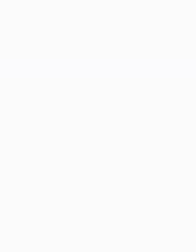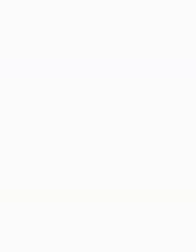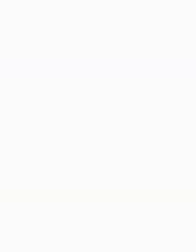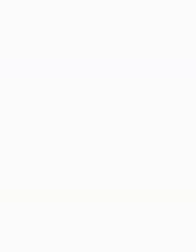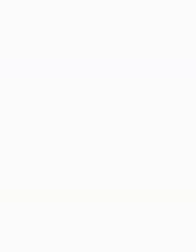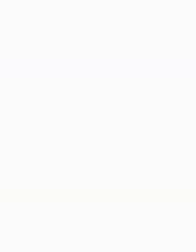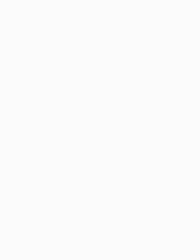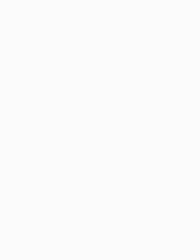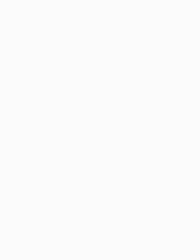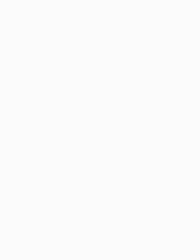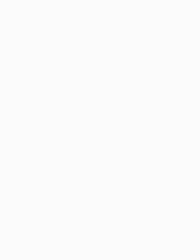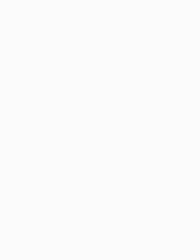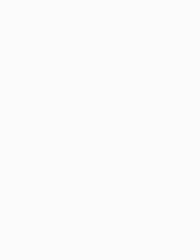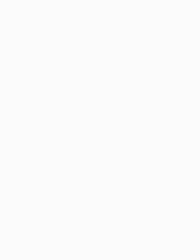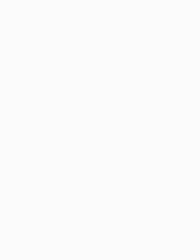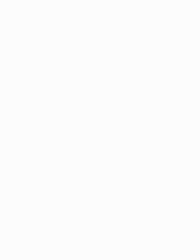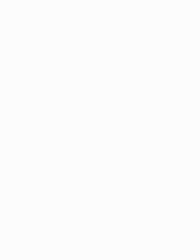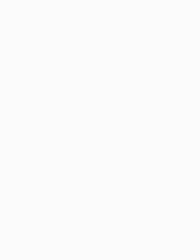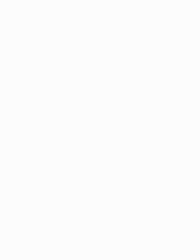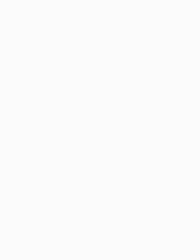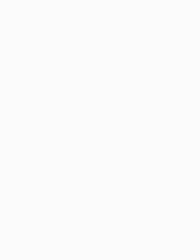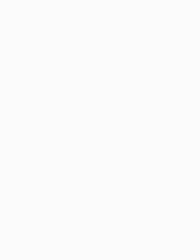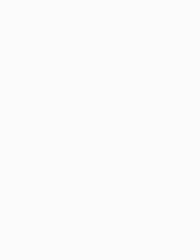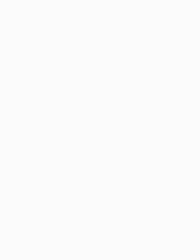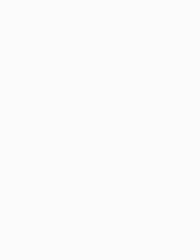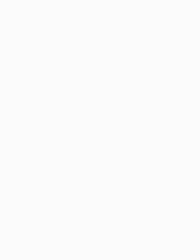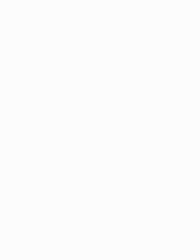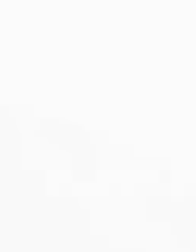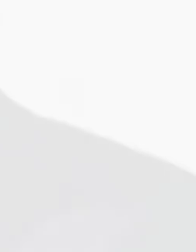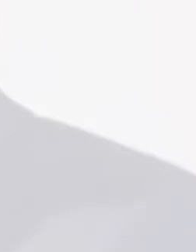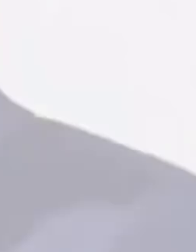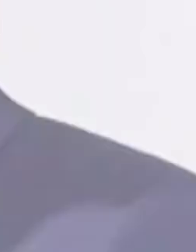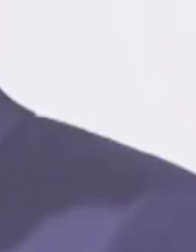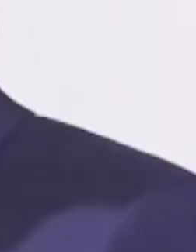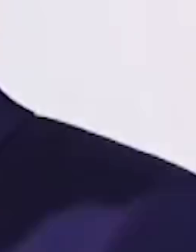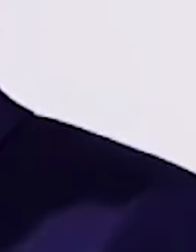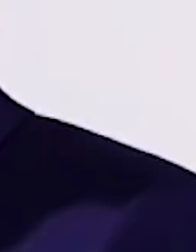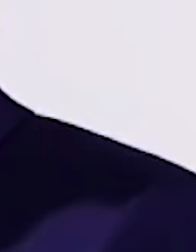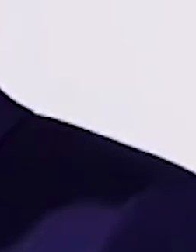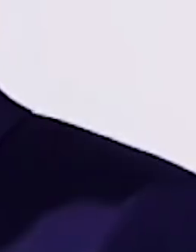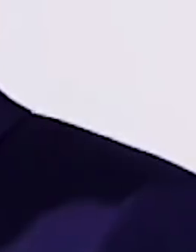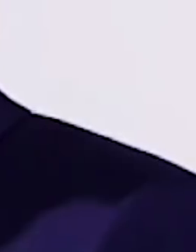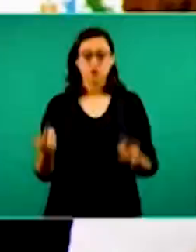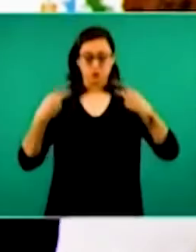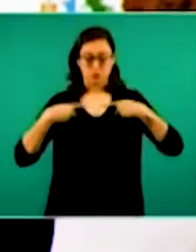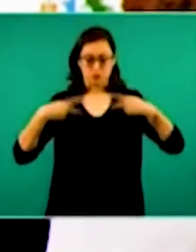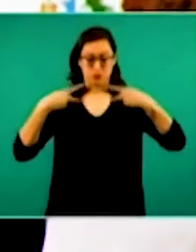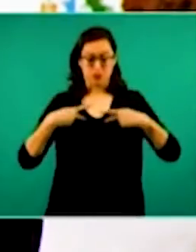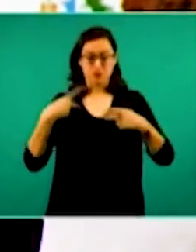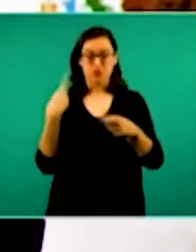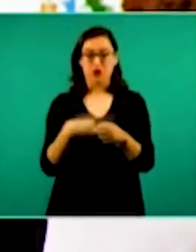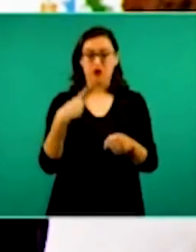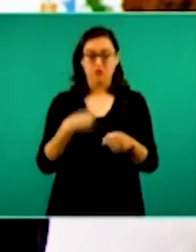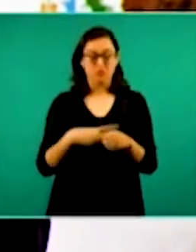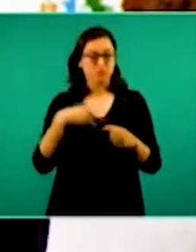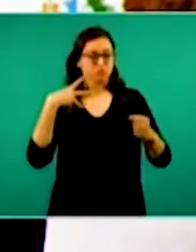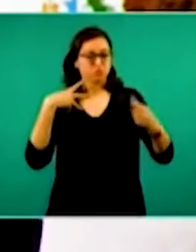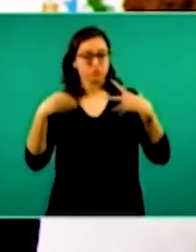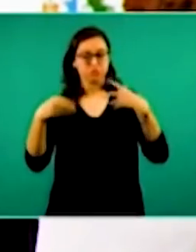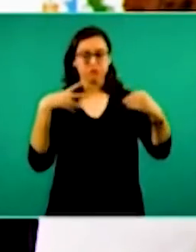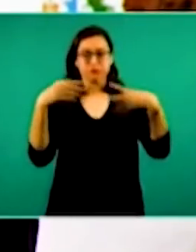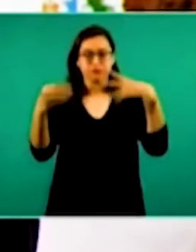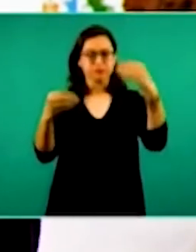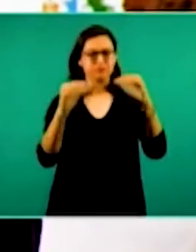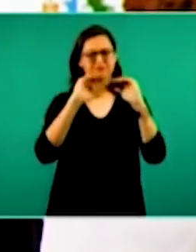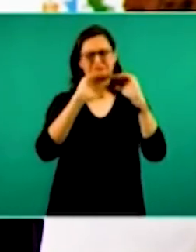supuesto, los periodistas asesinables. A ver, en este delirium